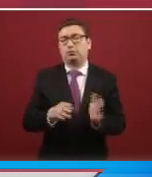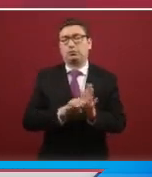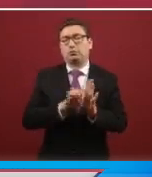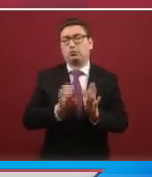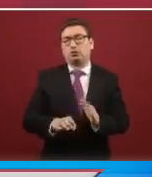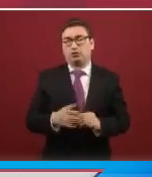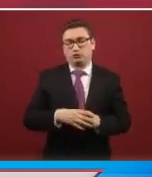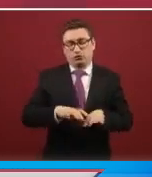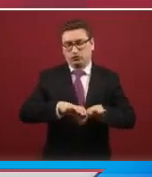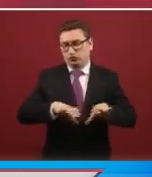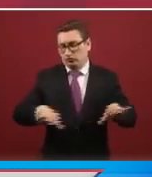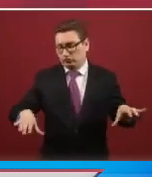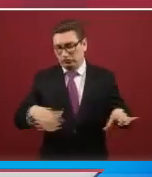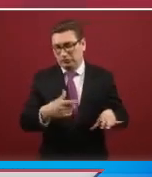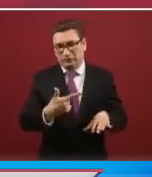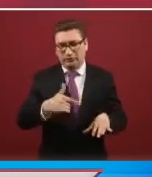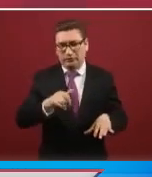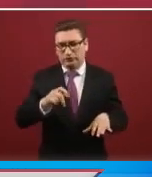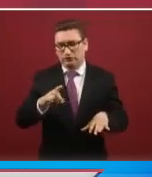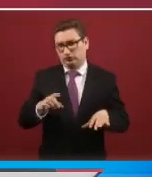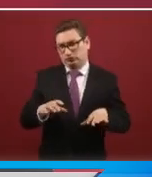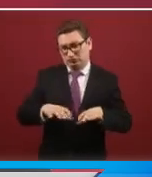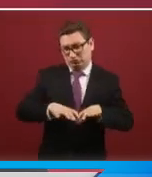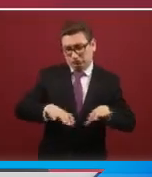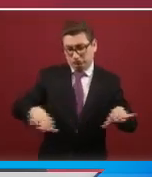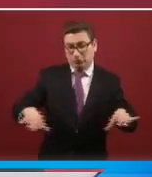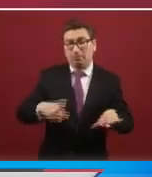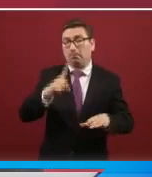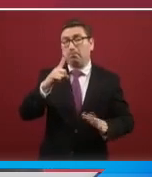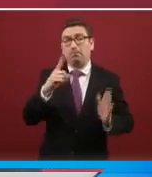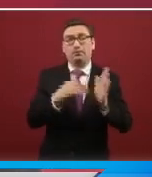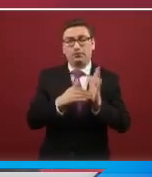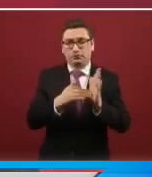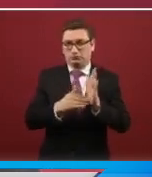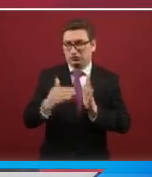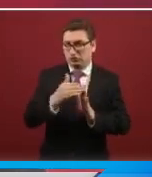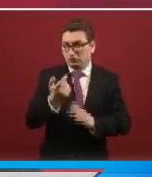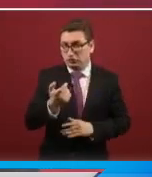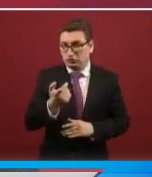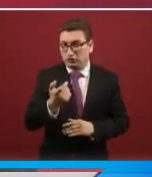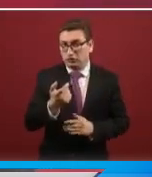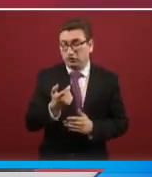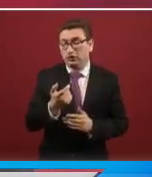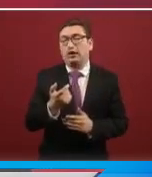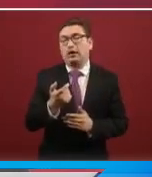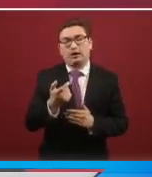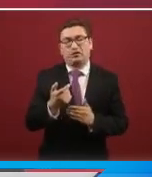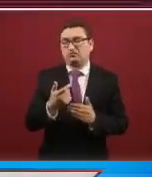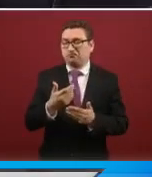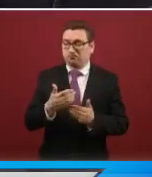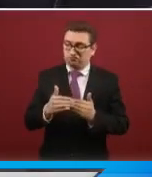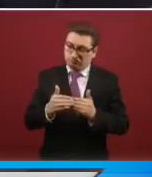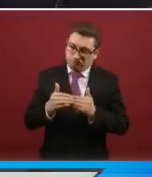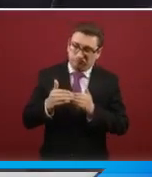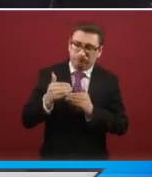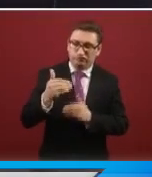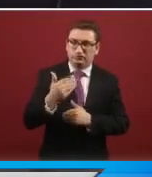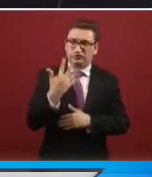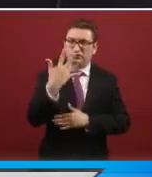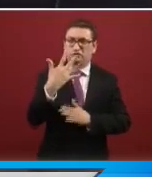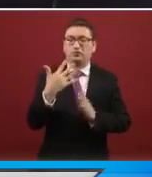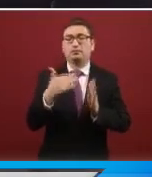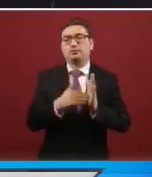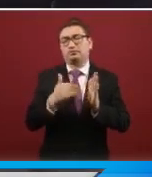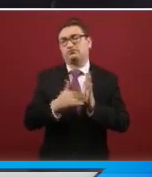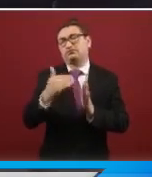publicar mañana los párrafos, resultado de intensas negociaciones con el gobierno de transición en la que se dio prioridad a los mexicanos y a la soberanía